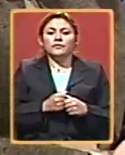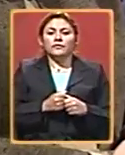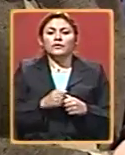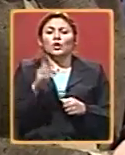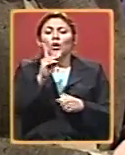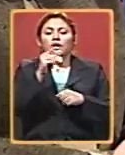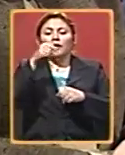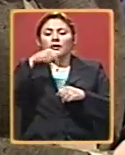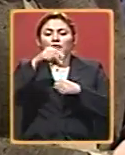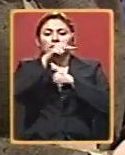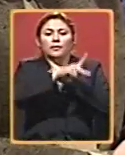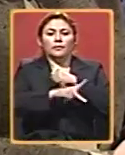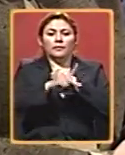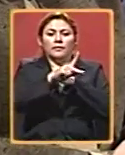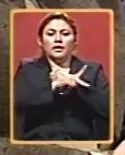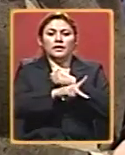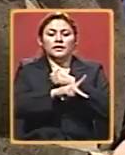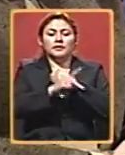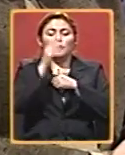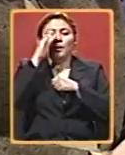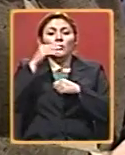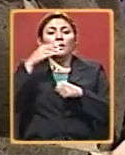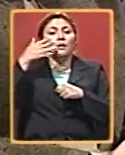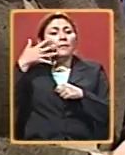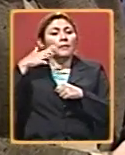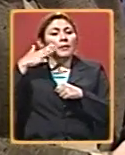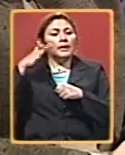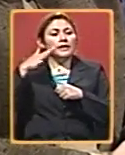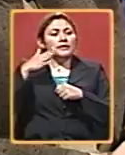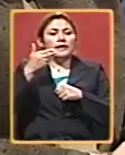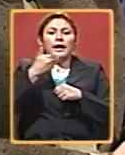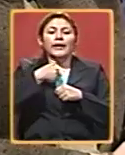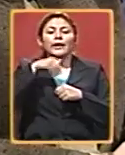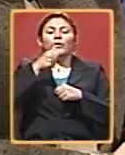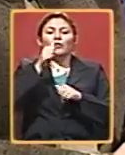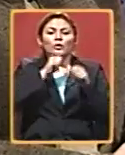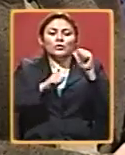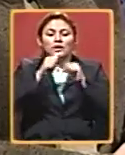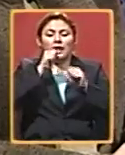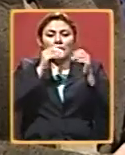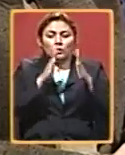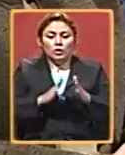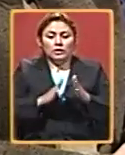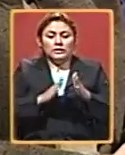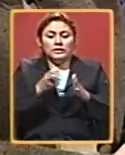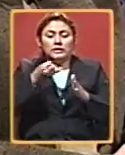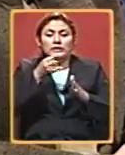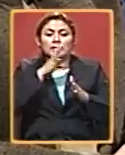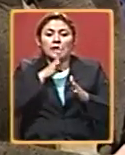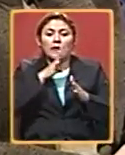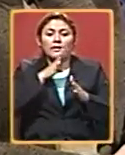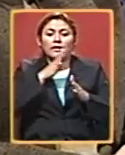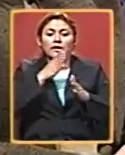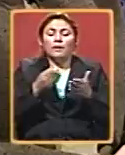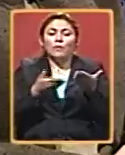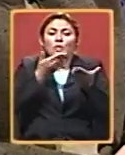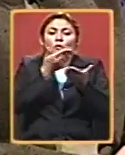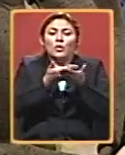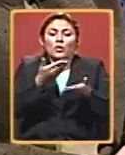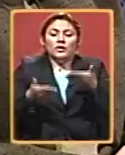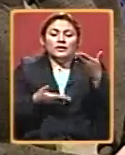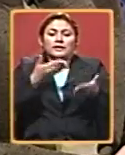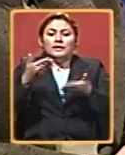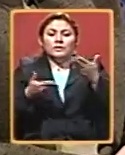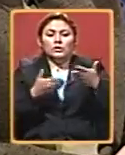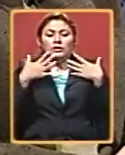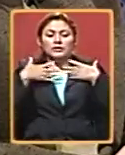país. Porque me parece que hay otros actores, cuando uno habla de proveedor de servicios de salud, puede